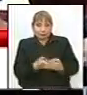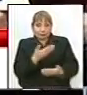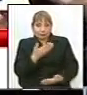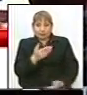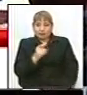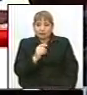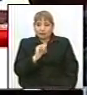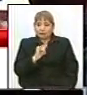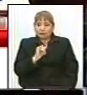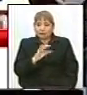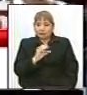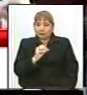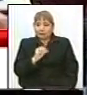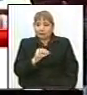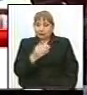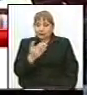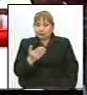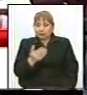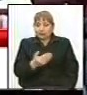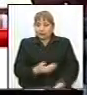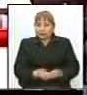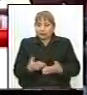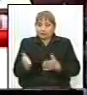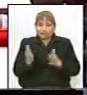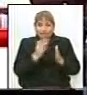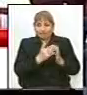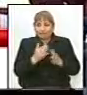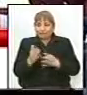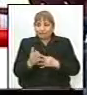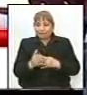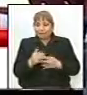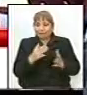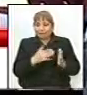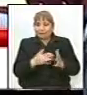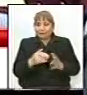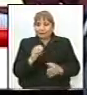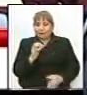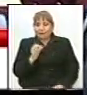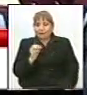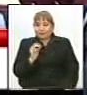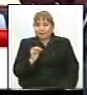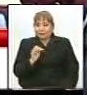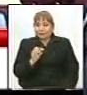Ticona. Tiene usted la palabra. Bueno, vamos en orden. Primero, para después dejamos a OMPE.